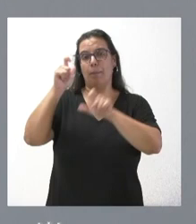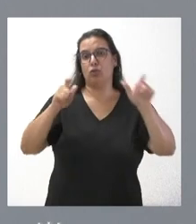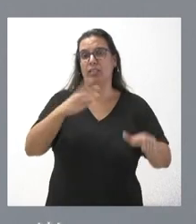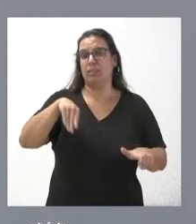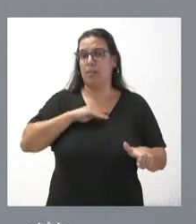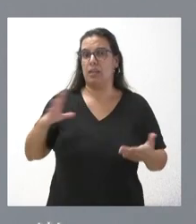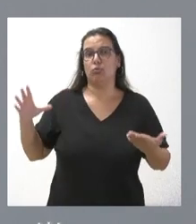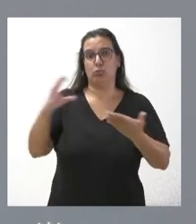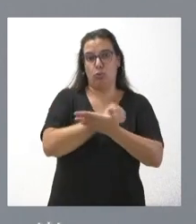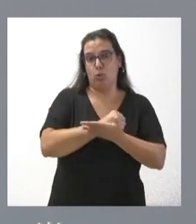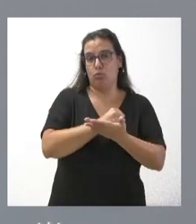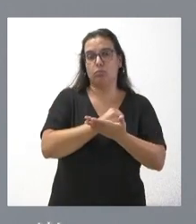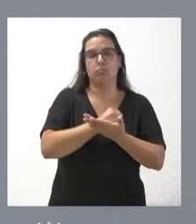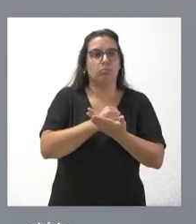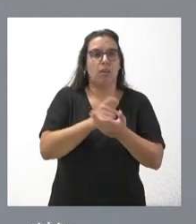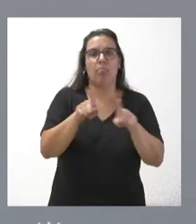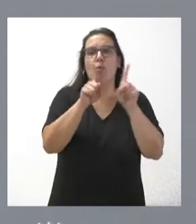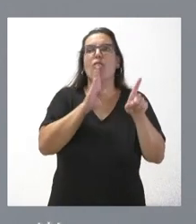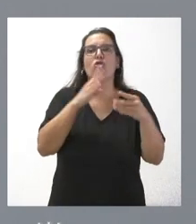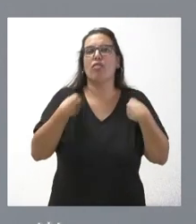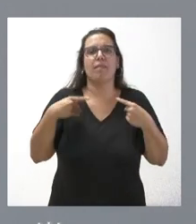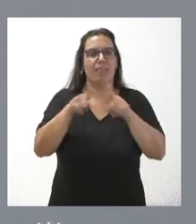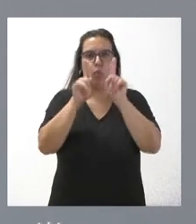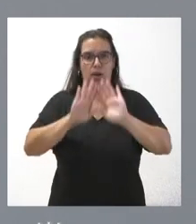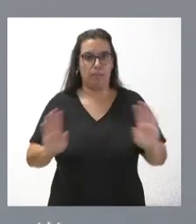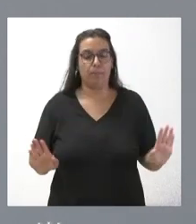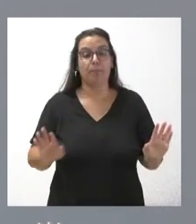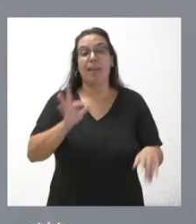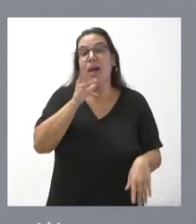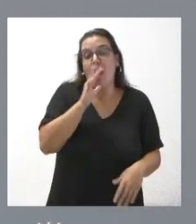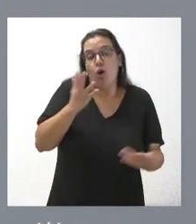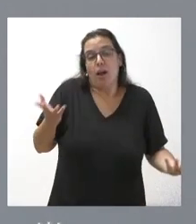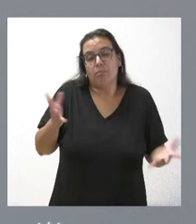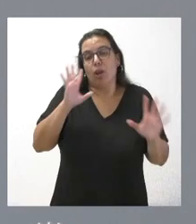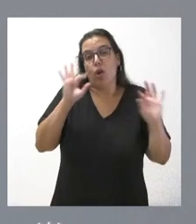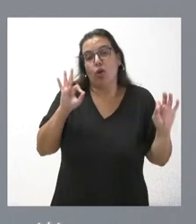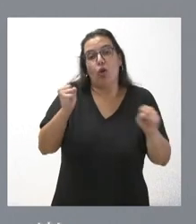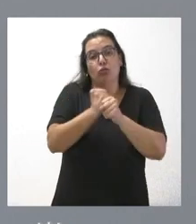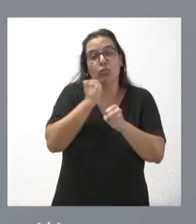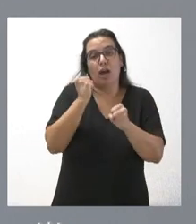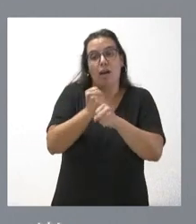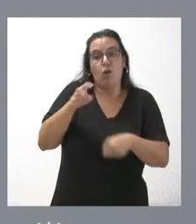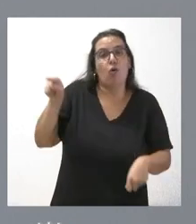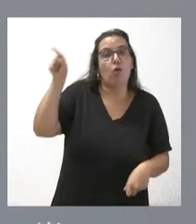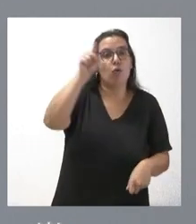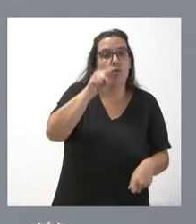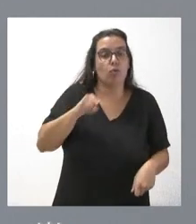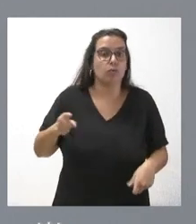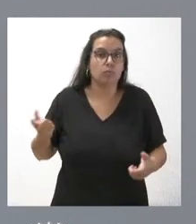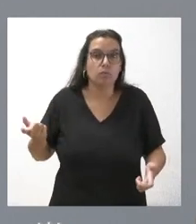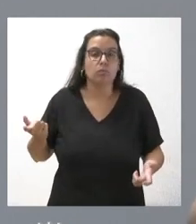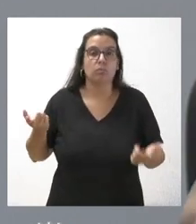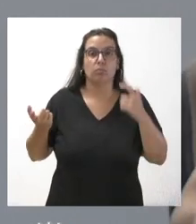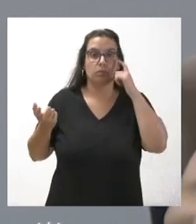españoles, independientemente de su lugar de residencia. Ahora corresponde, lógicamente, el trabajo al